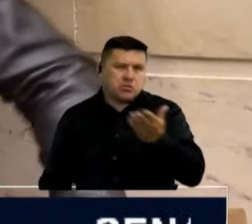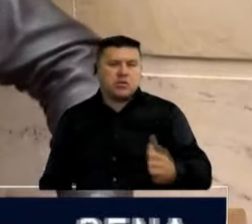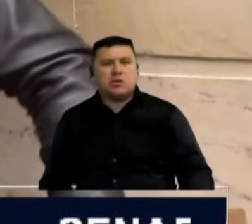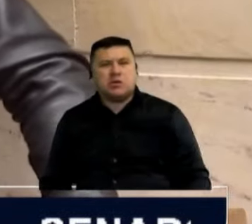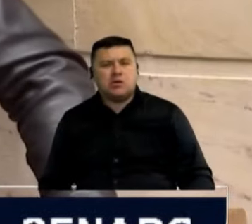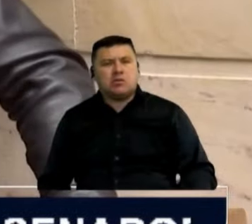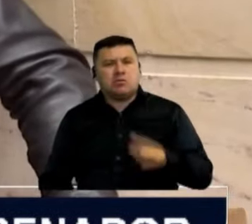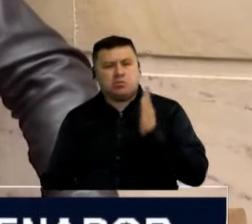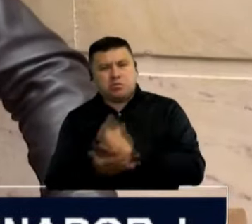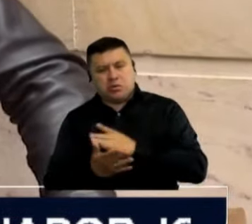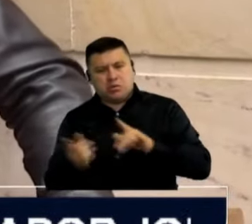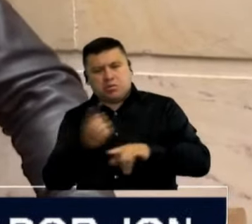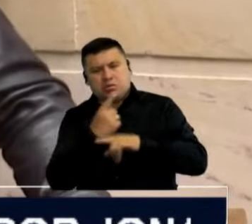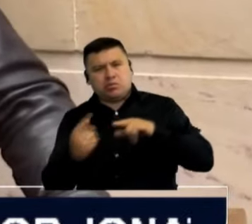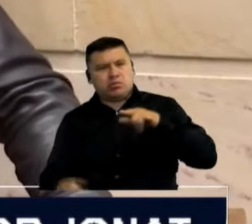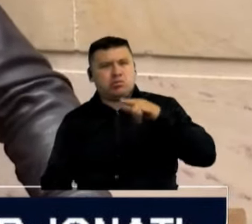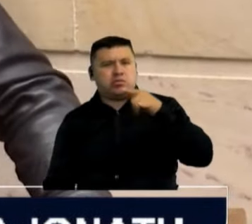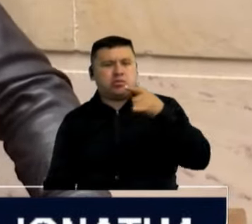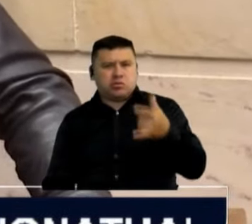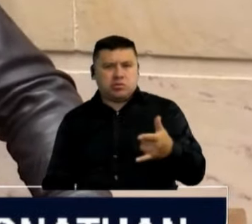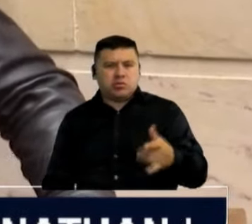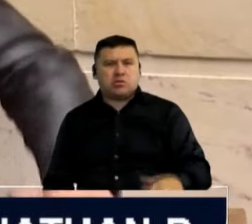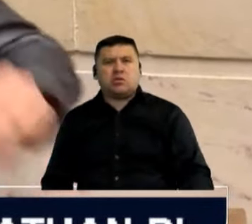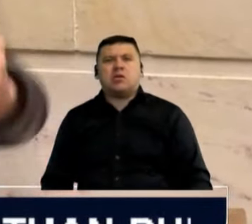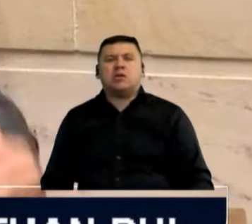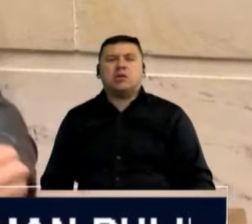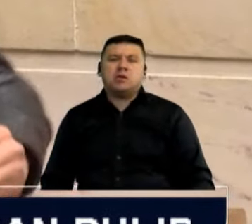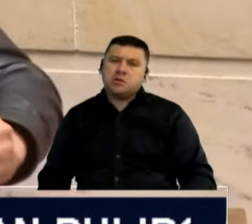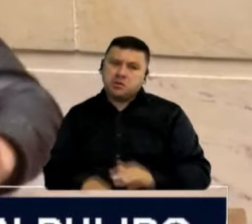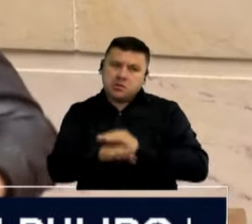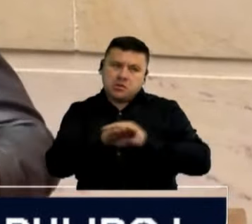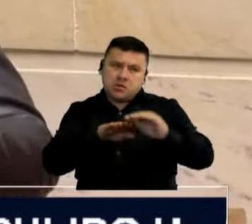en accidentes de estas aeronaves. La